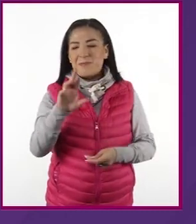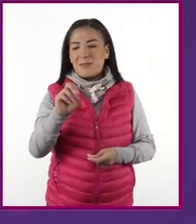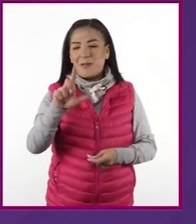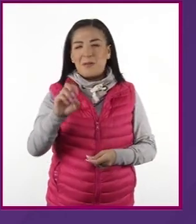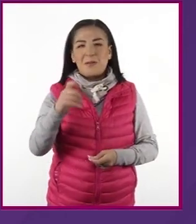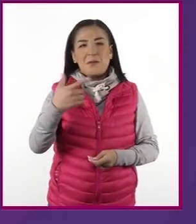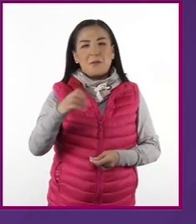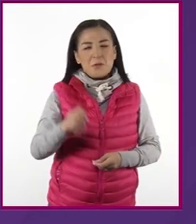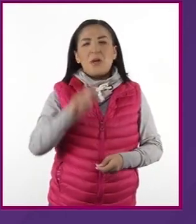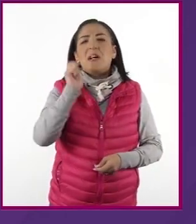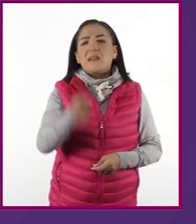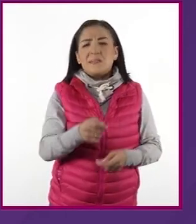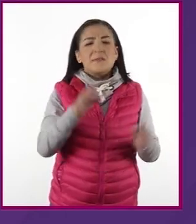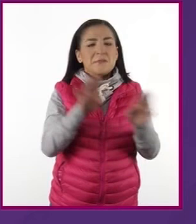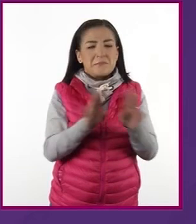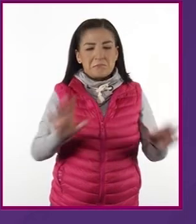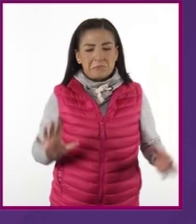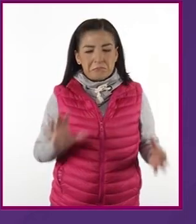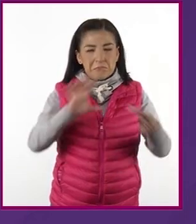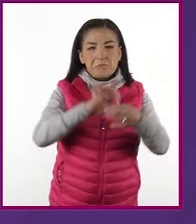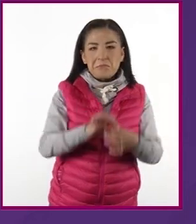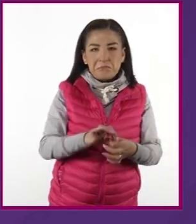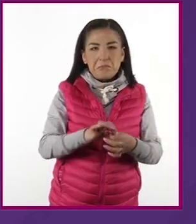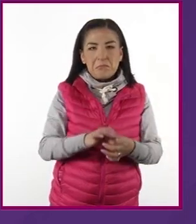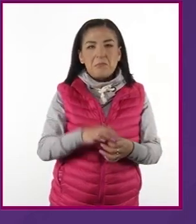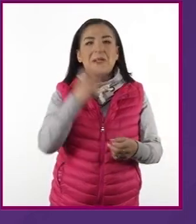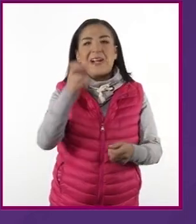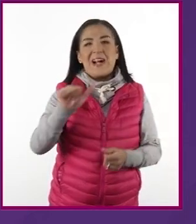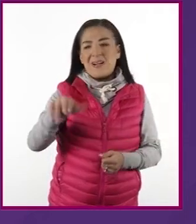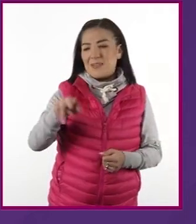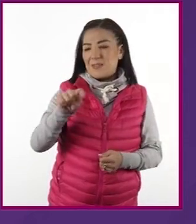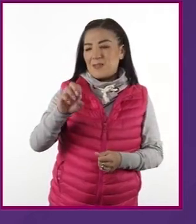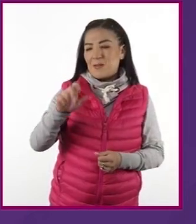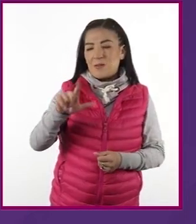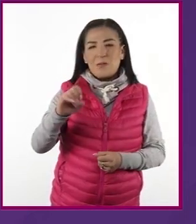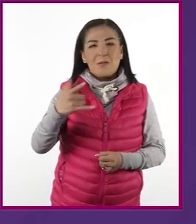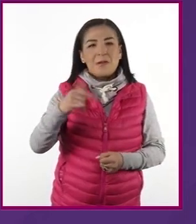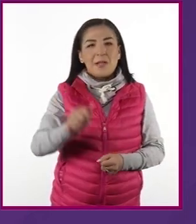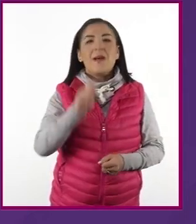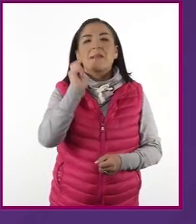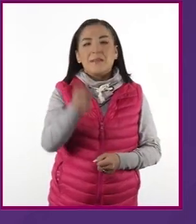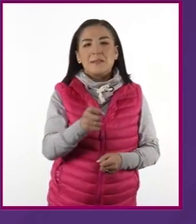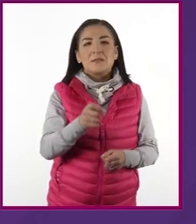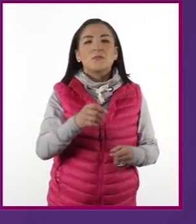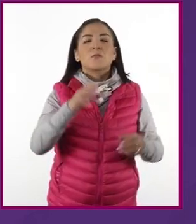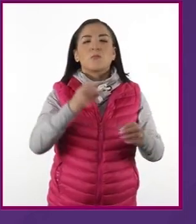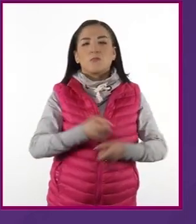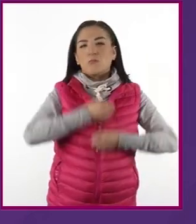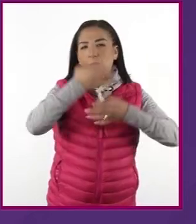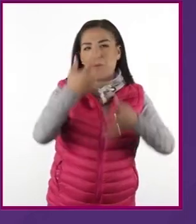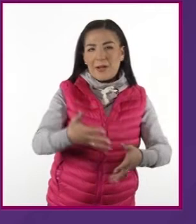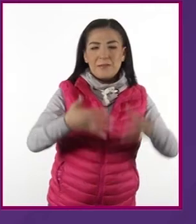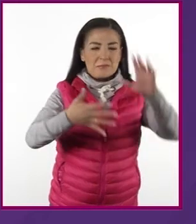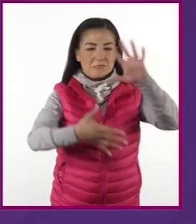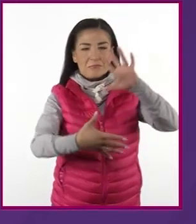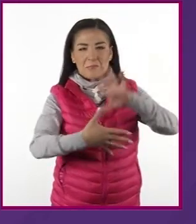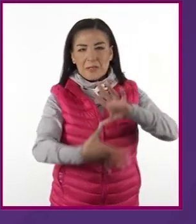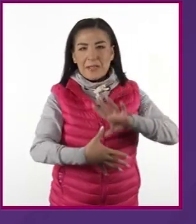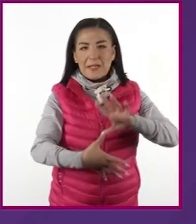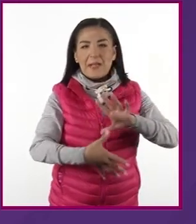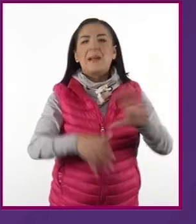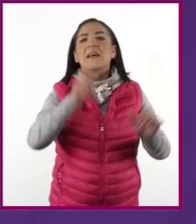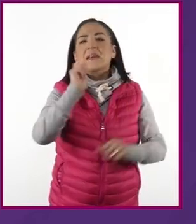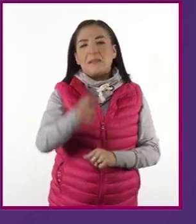conformó la antología fue el de cuentos hispanoamericanos escritos a partir de los años